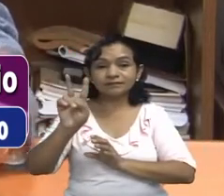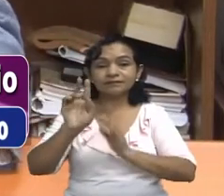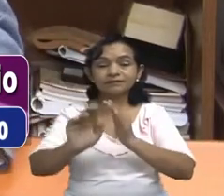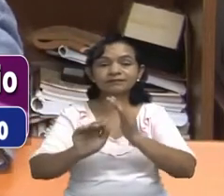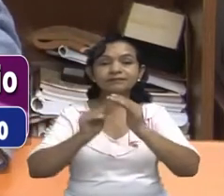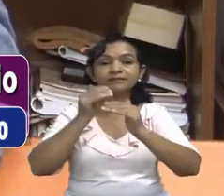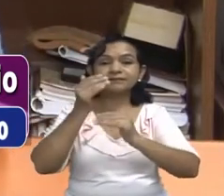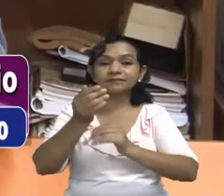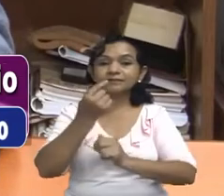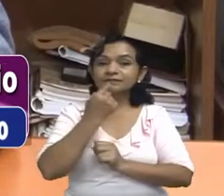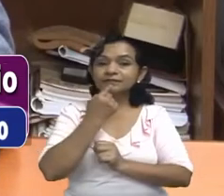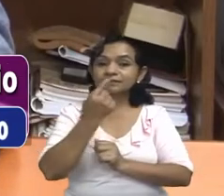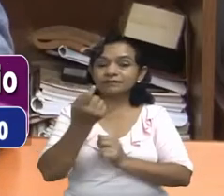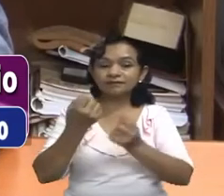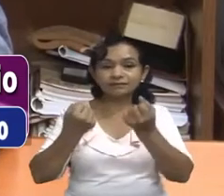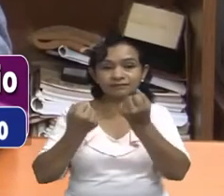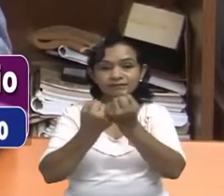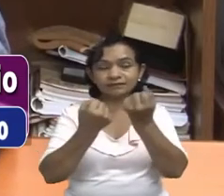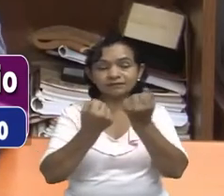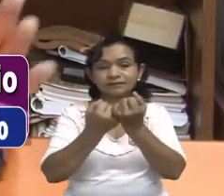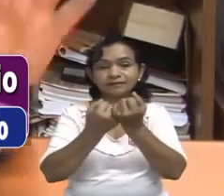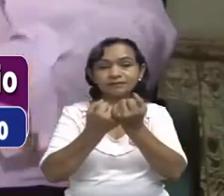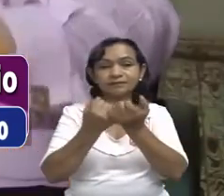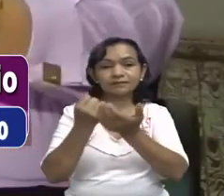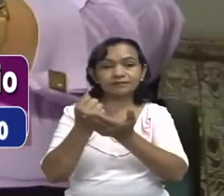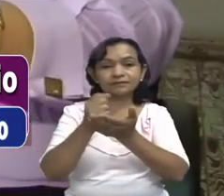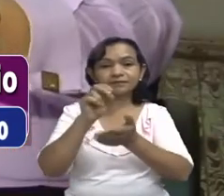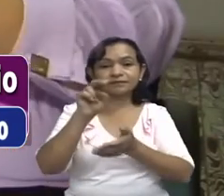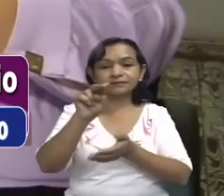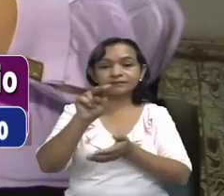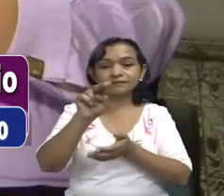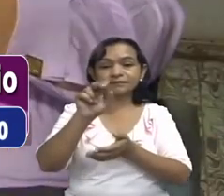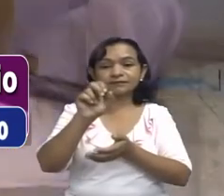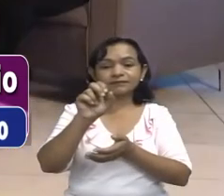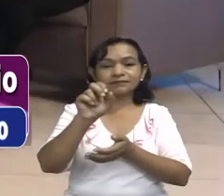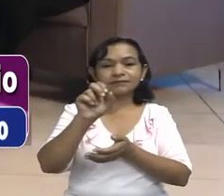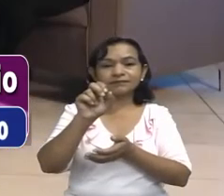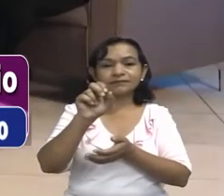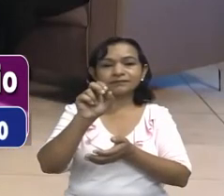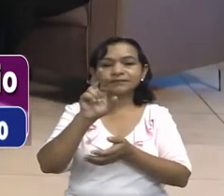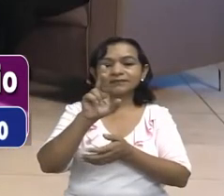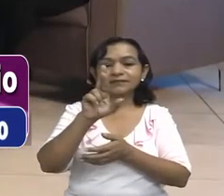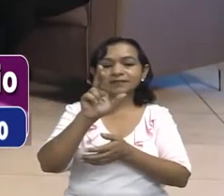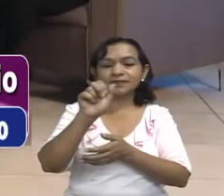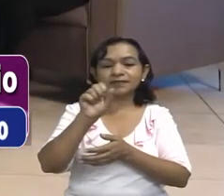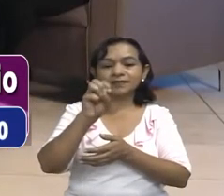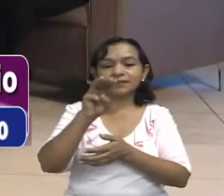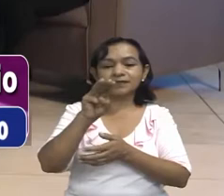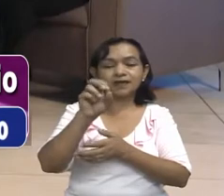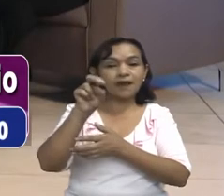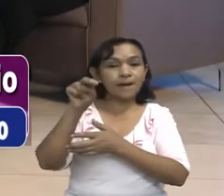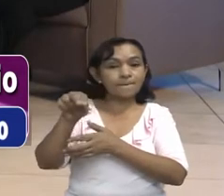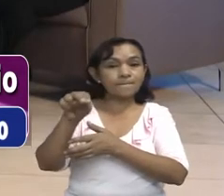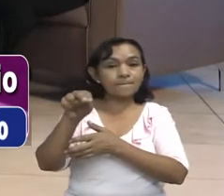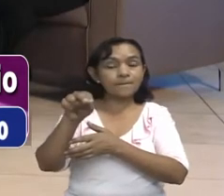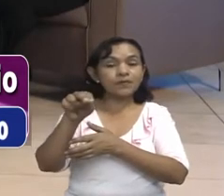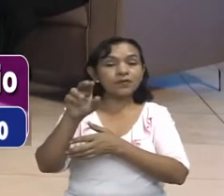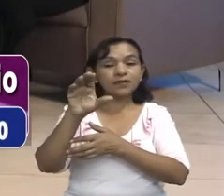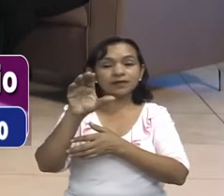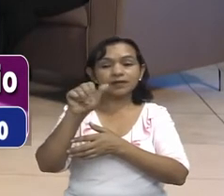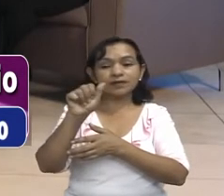mencionar también el apoyo que brindaba Nacho Cabrales, ¿verdad? Okay. Que estuvo aquí también en la asamblea y